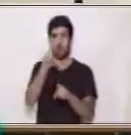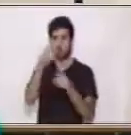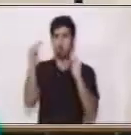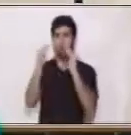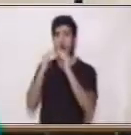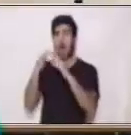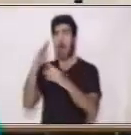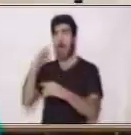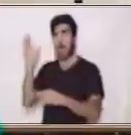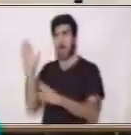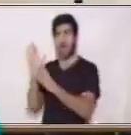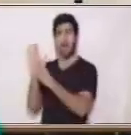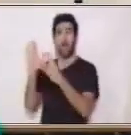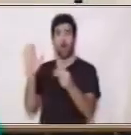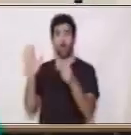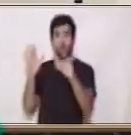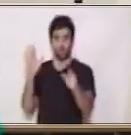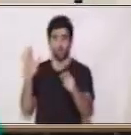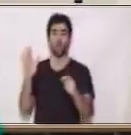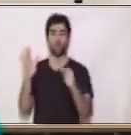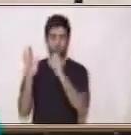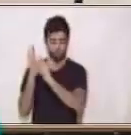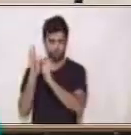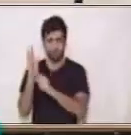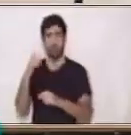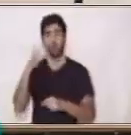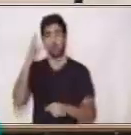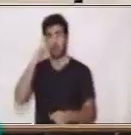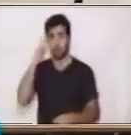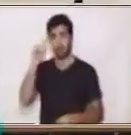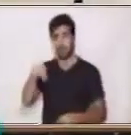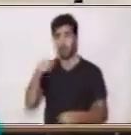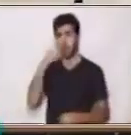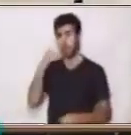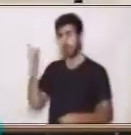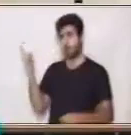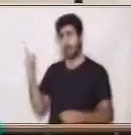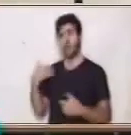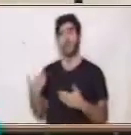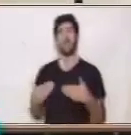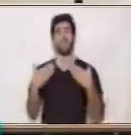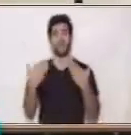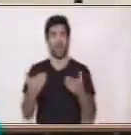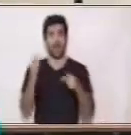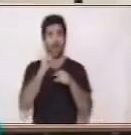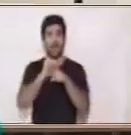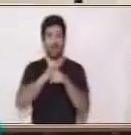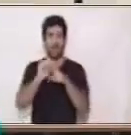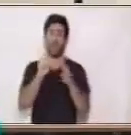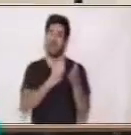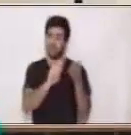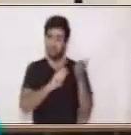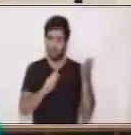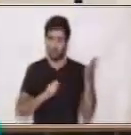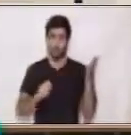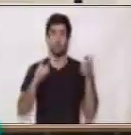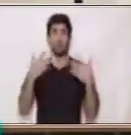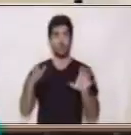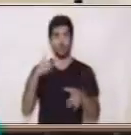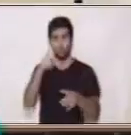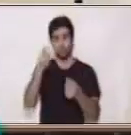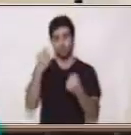te damos algunos ejemplos, te dejamos un reto para que trabajes, pero en casa tú también debes de buscar más ejercicios. ¿Dónde lo puedes